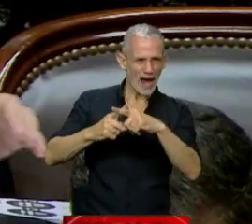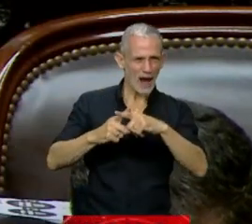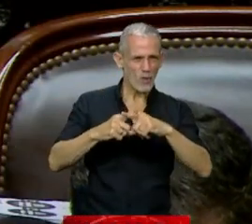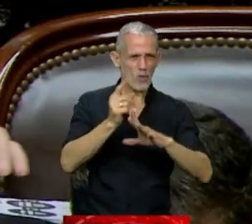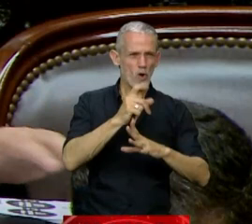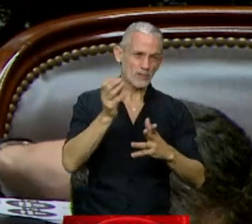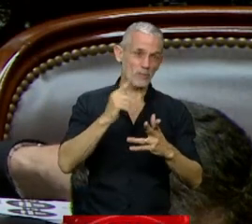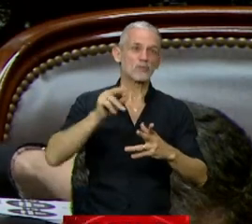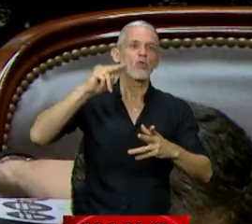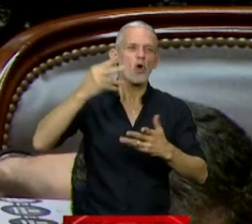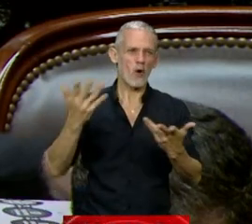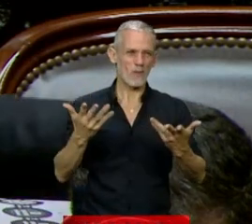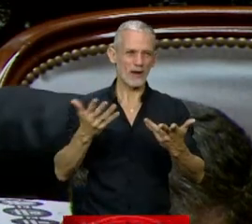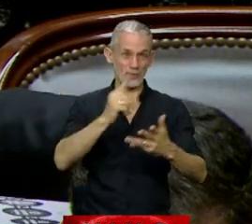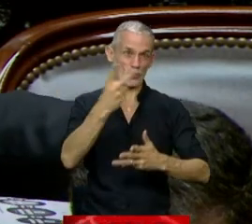este presupuesto.